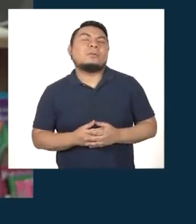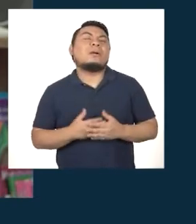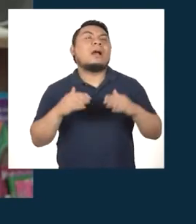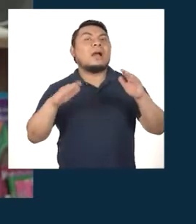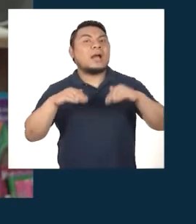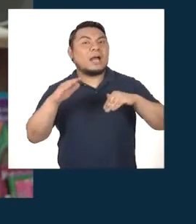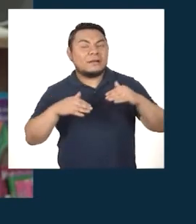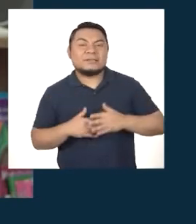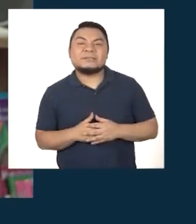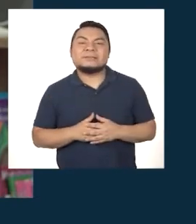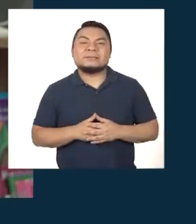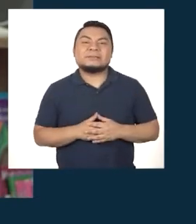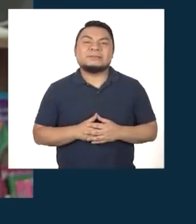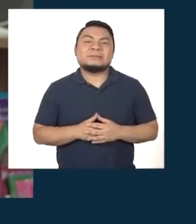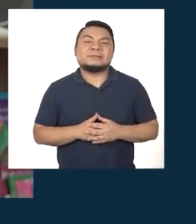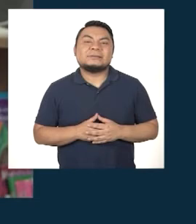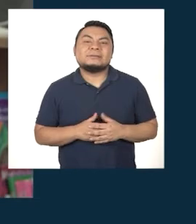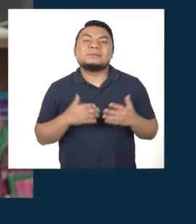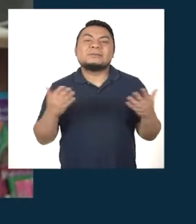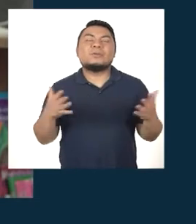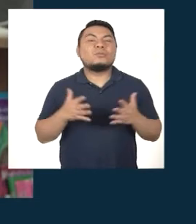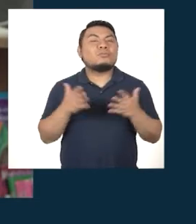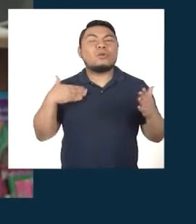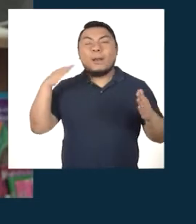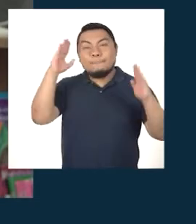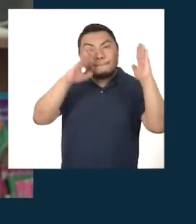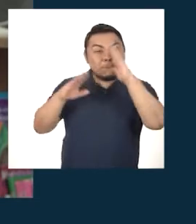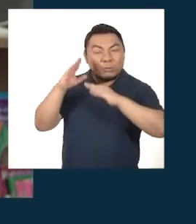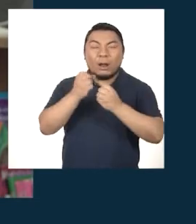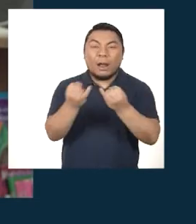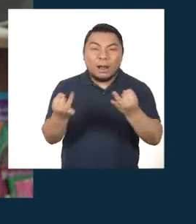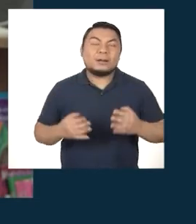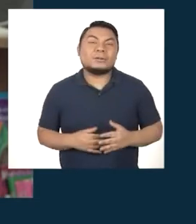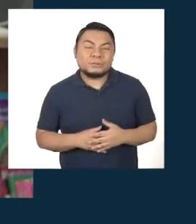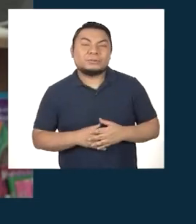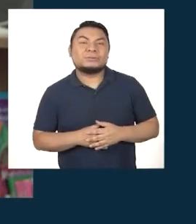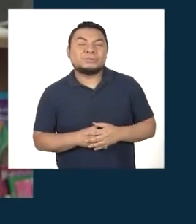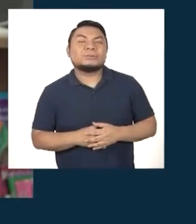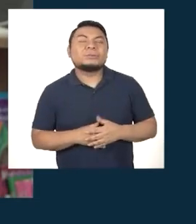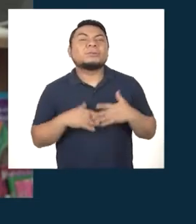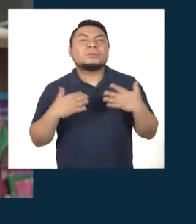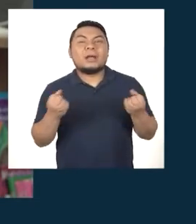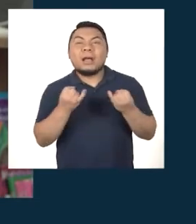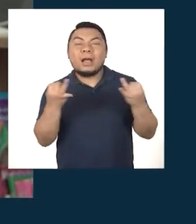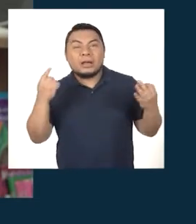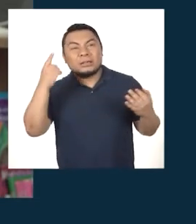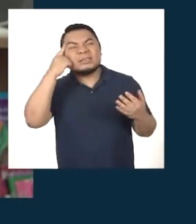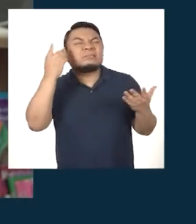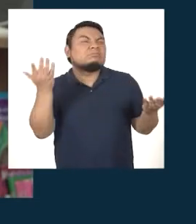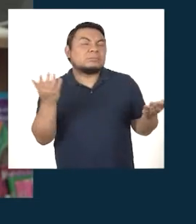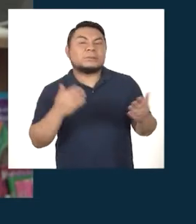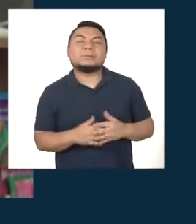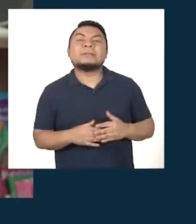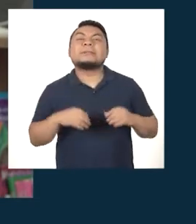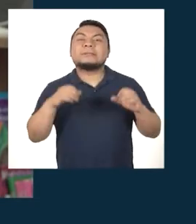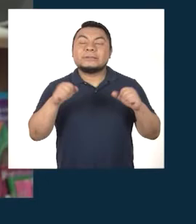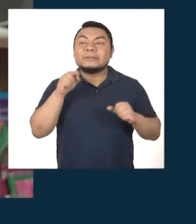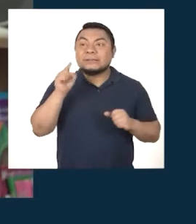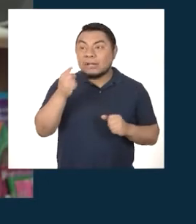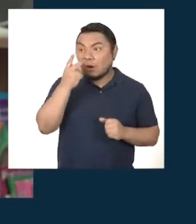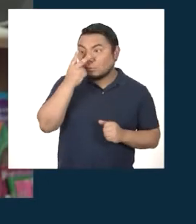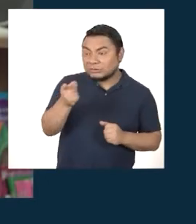O a veces estoy muy preocupada por algo, ¿no? Por algo pendiente o qué sé yo. Entonces,